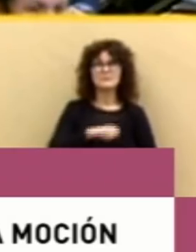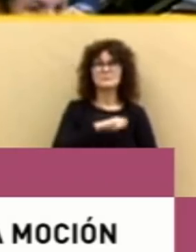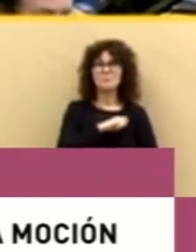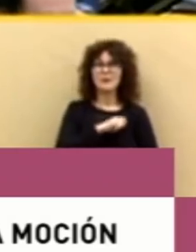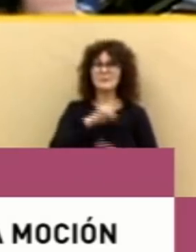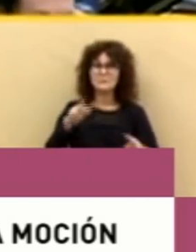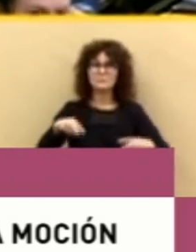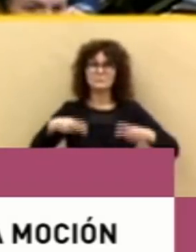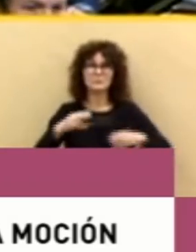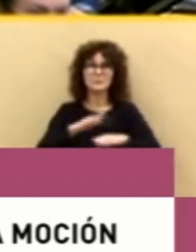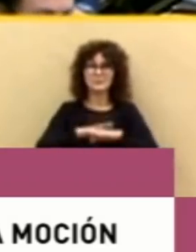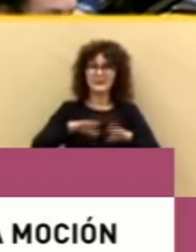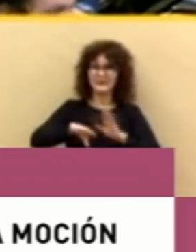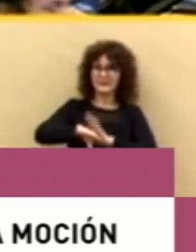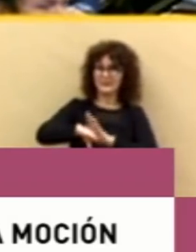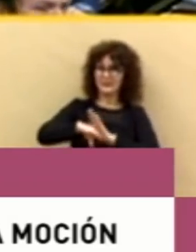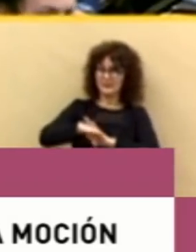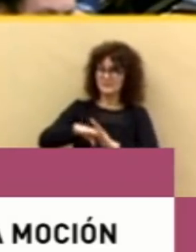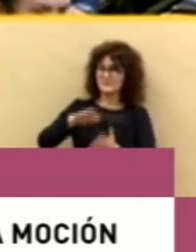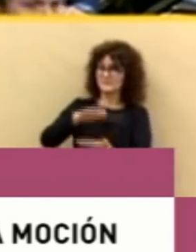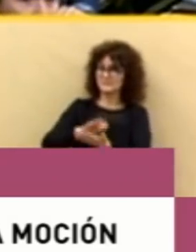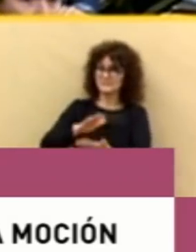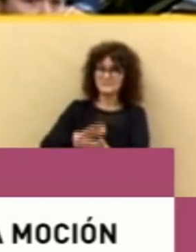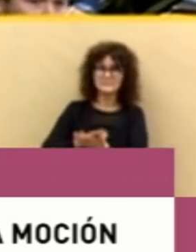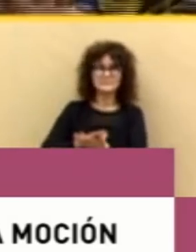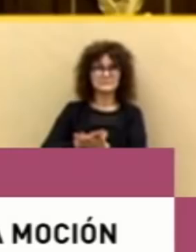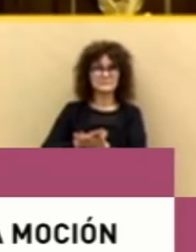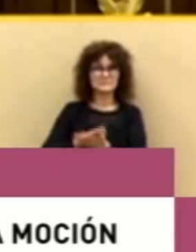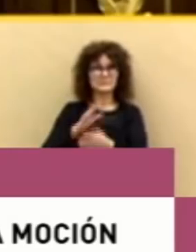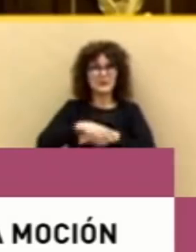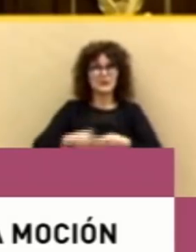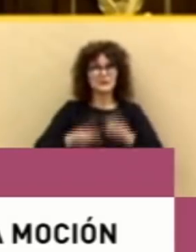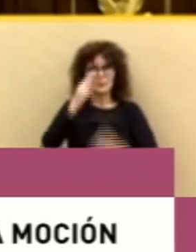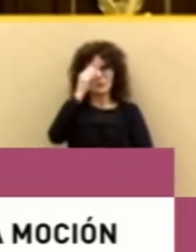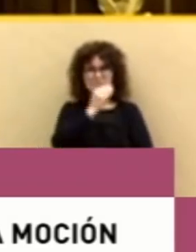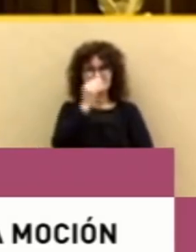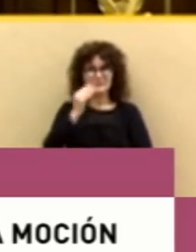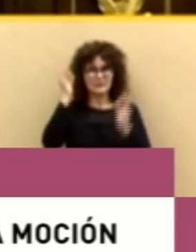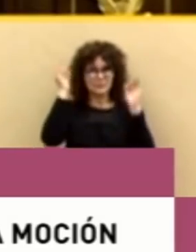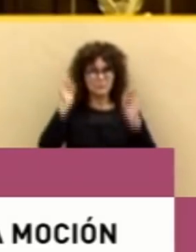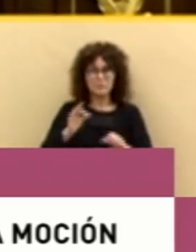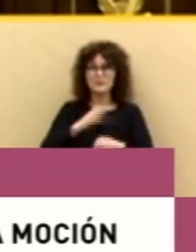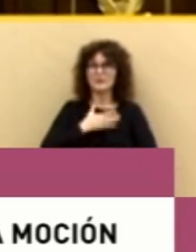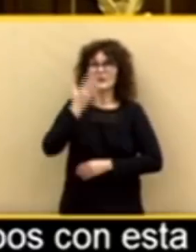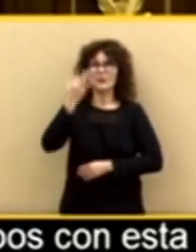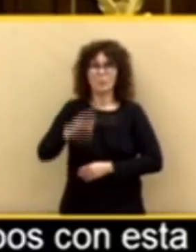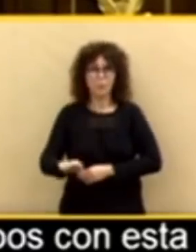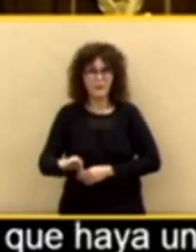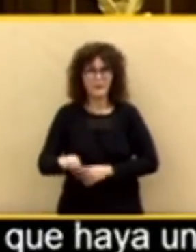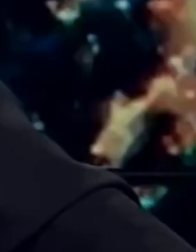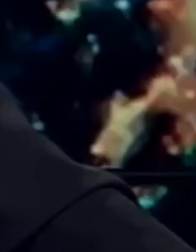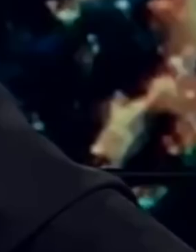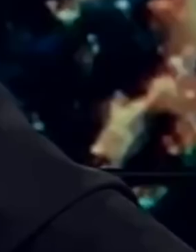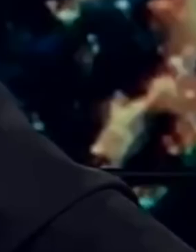una derecha canovista, democristiana, que pueda reivindicarse en la tradición teórica de Donoso Cortés.